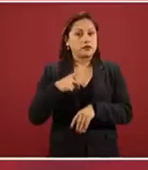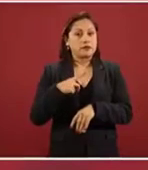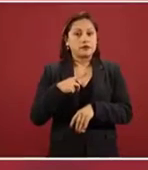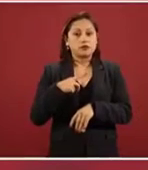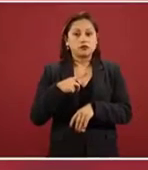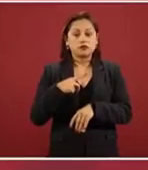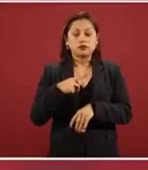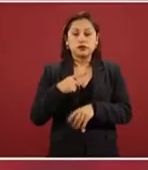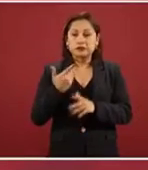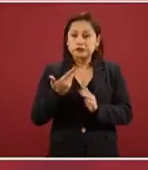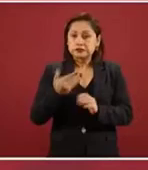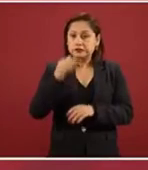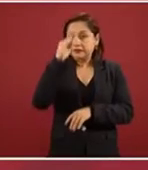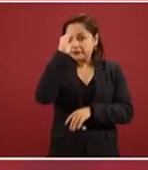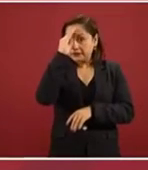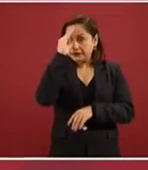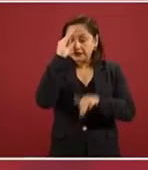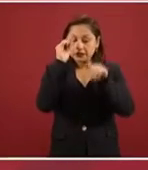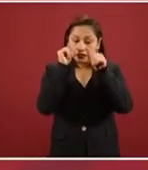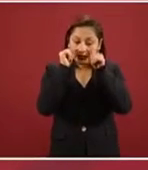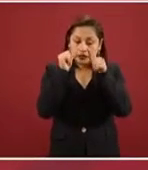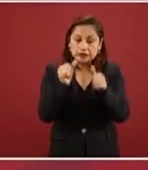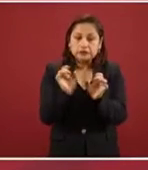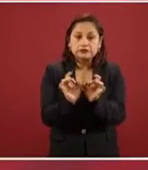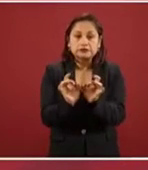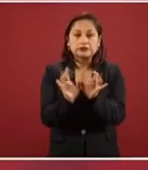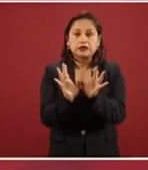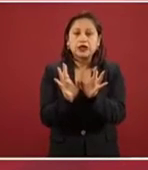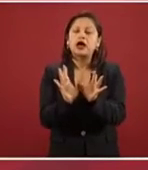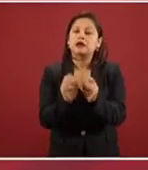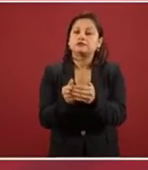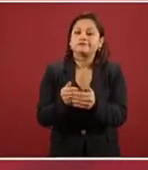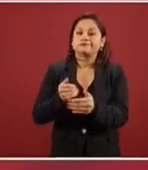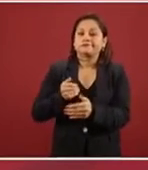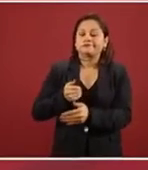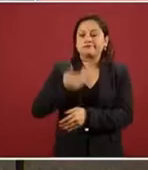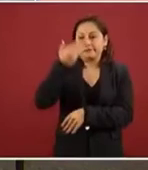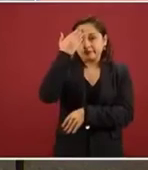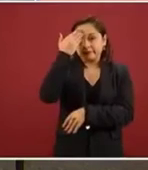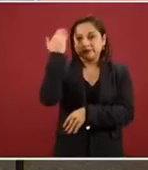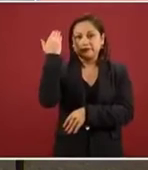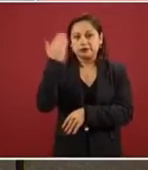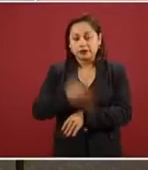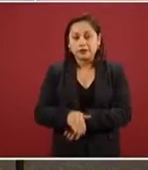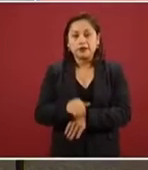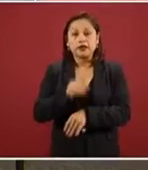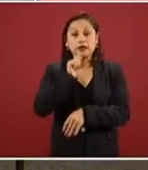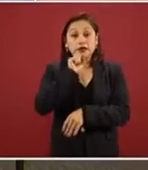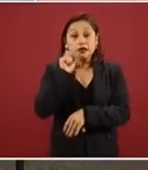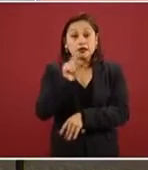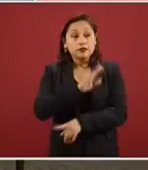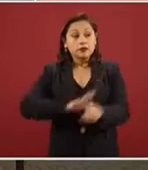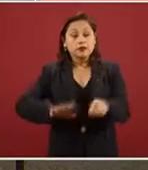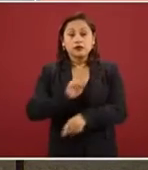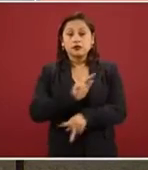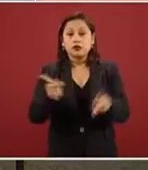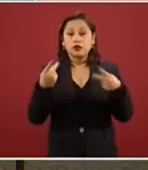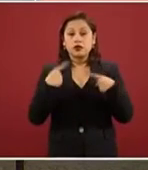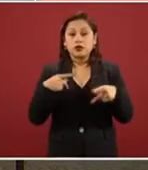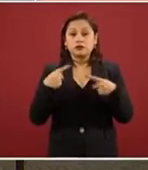es importante que se informe a la población sobre cómo